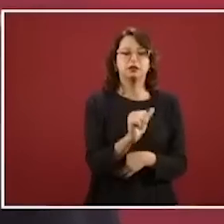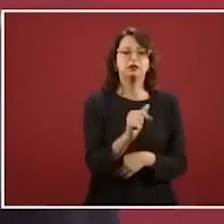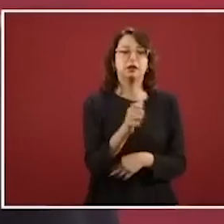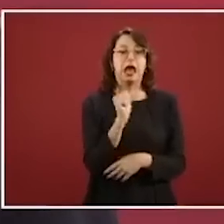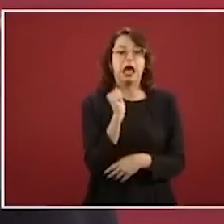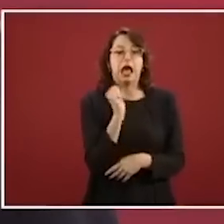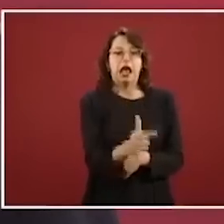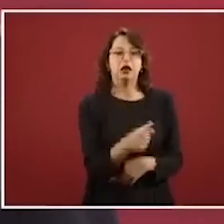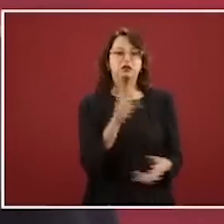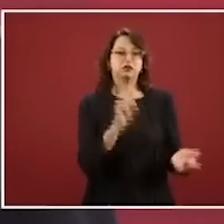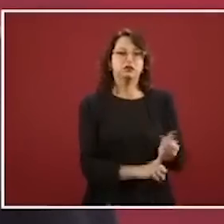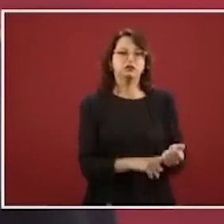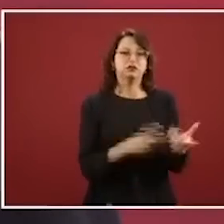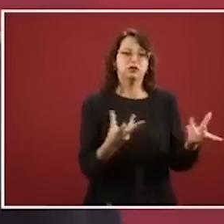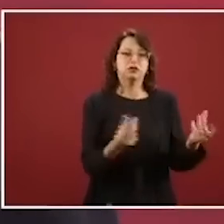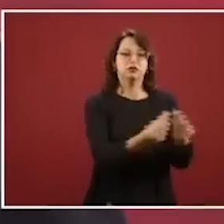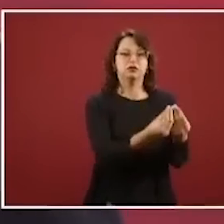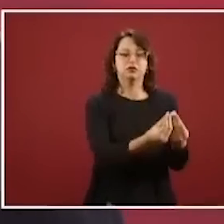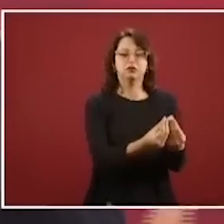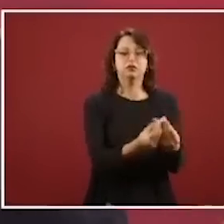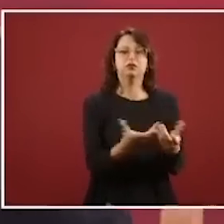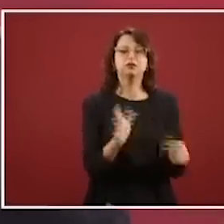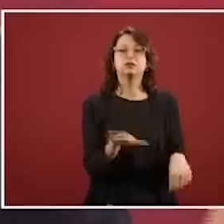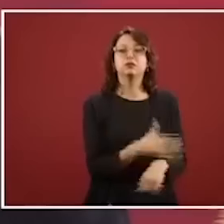implicados porque fueron